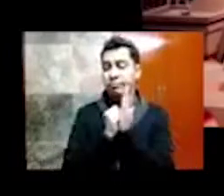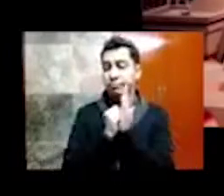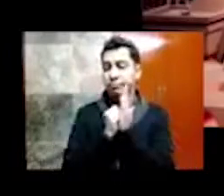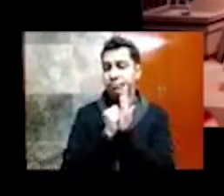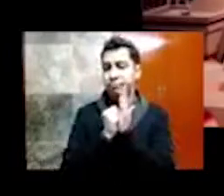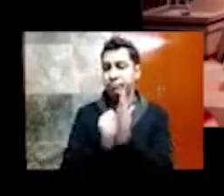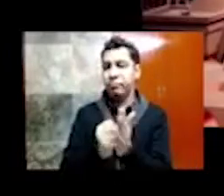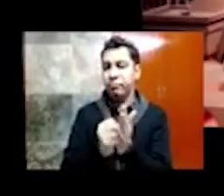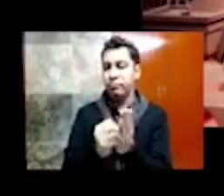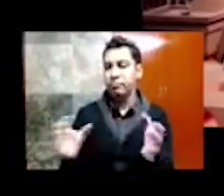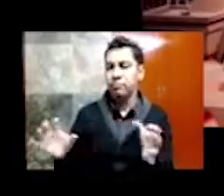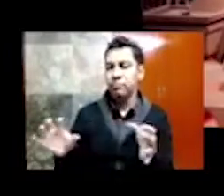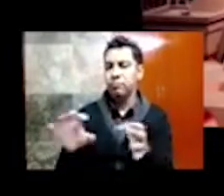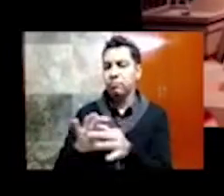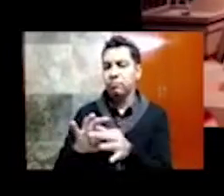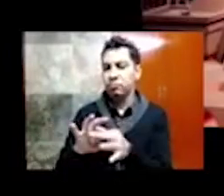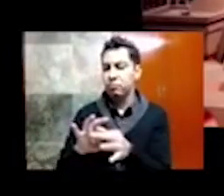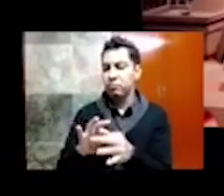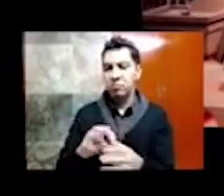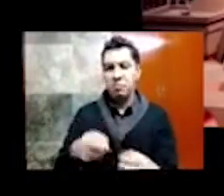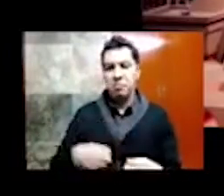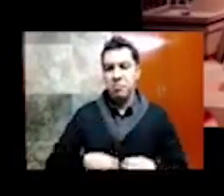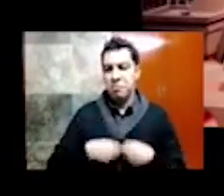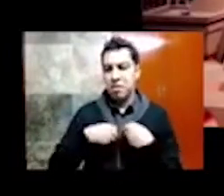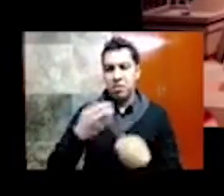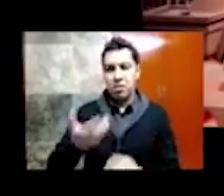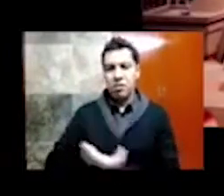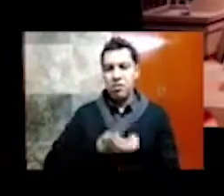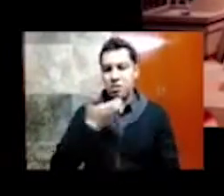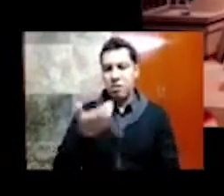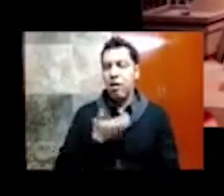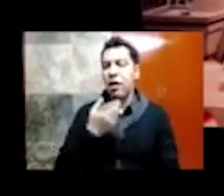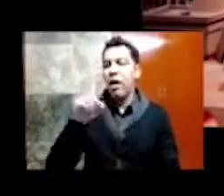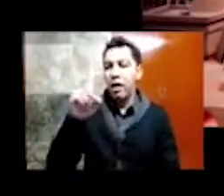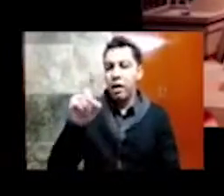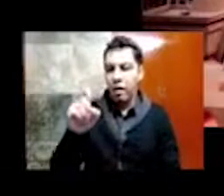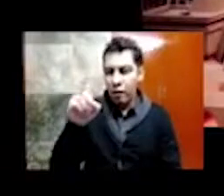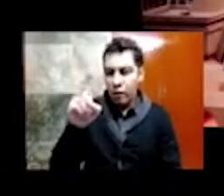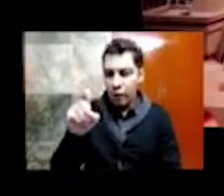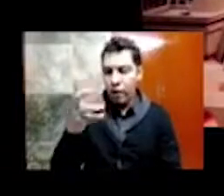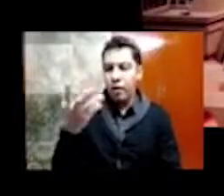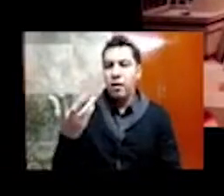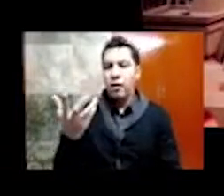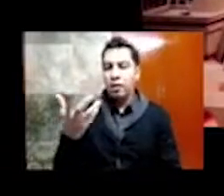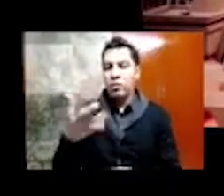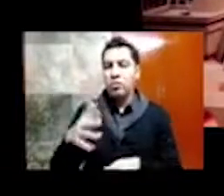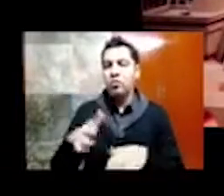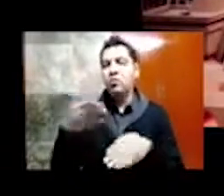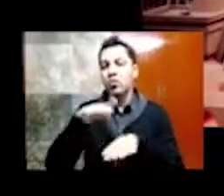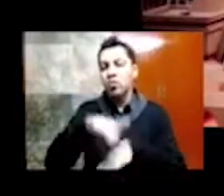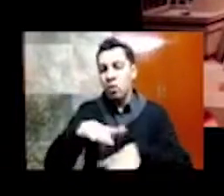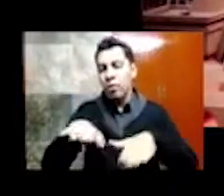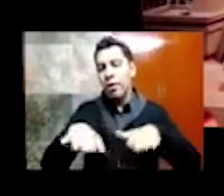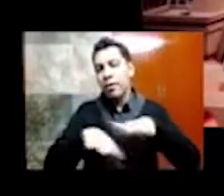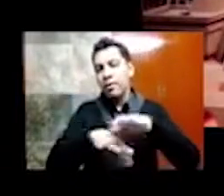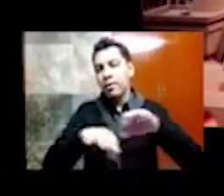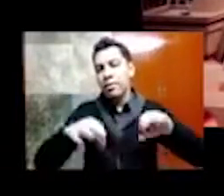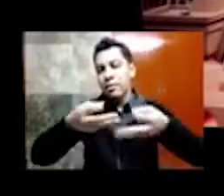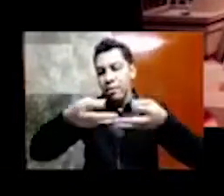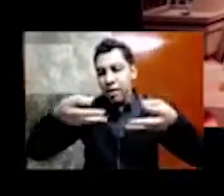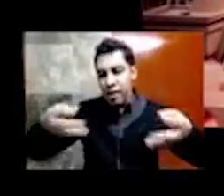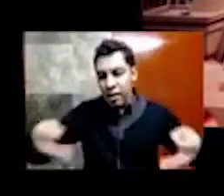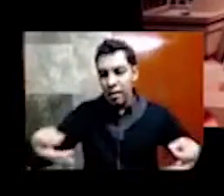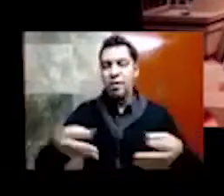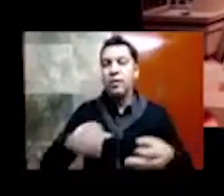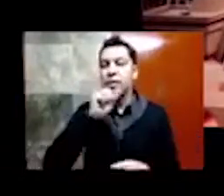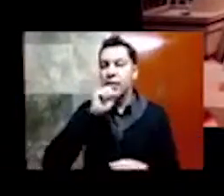la vida cotidiana: el agua, lo que está sobre la tierra, y la serpiente emplumada